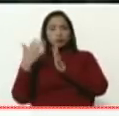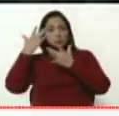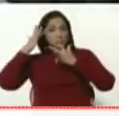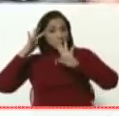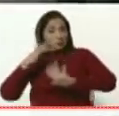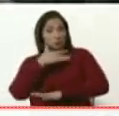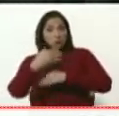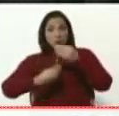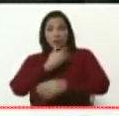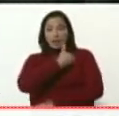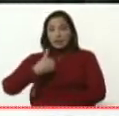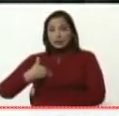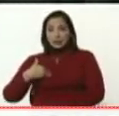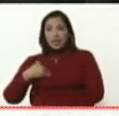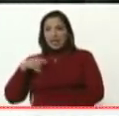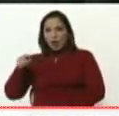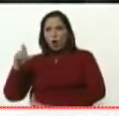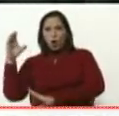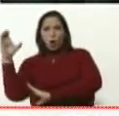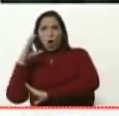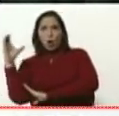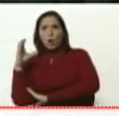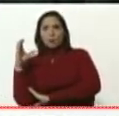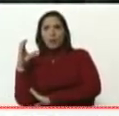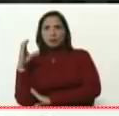perpetrar desde Colombia